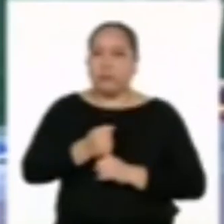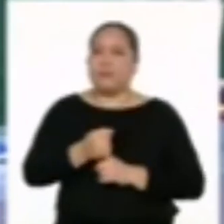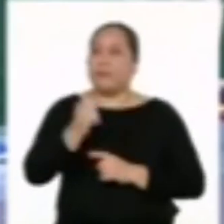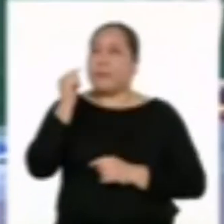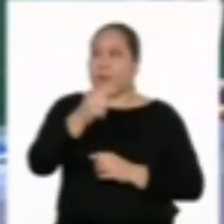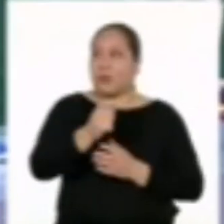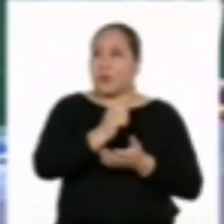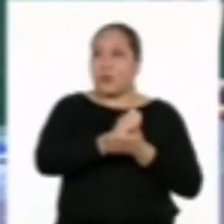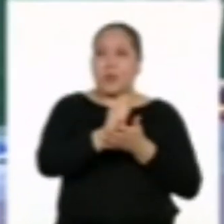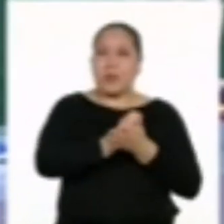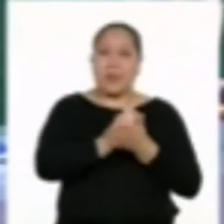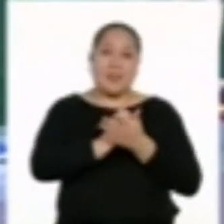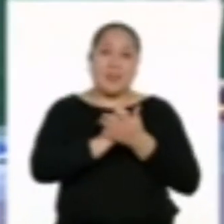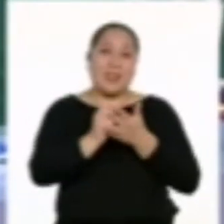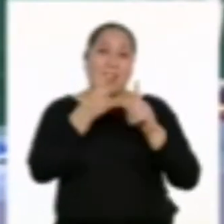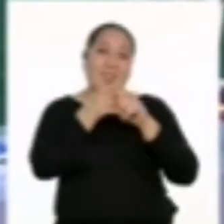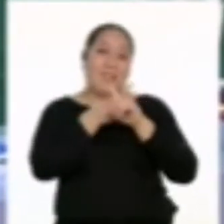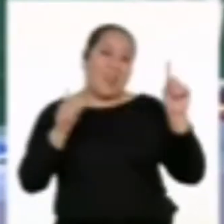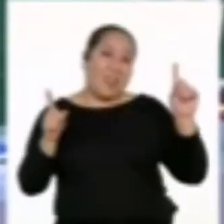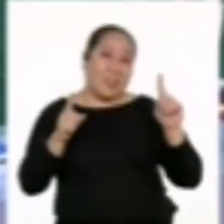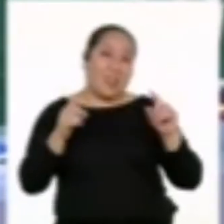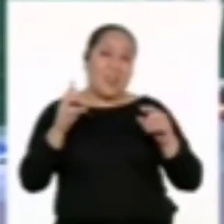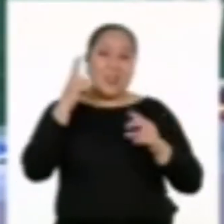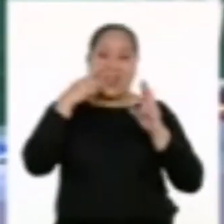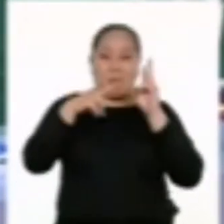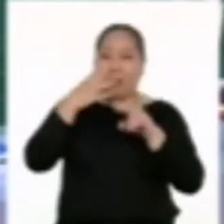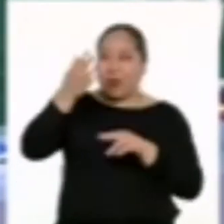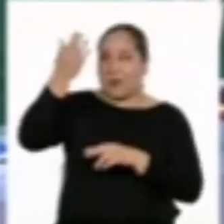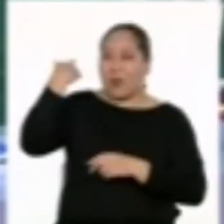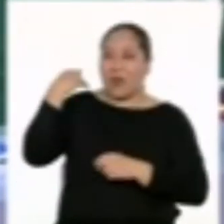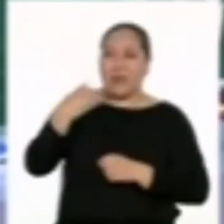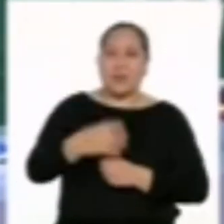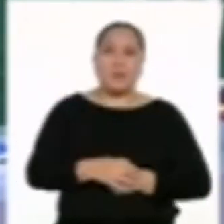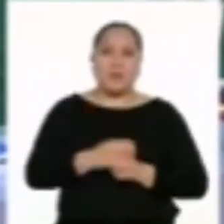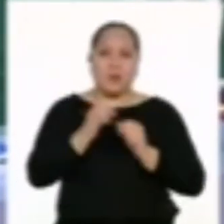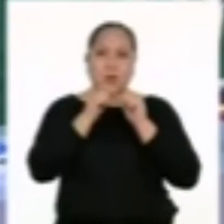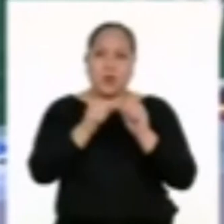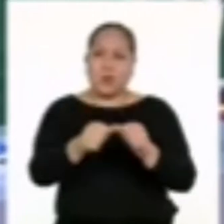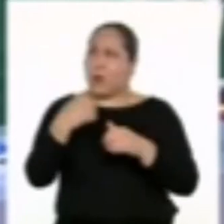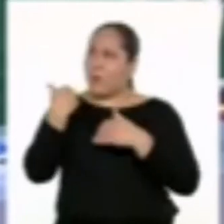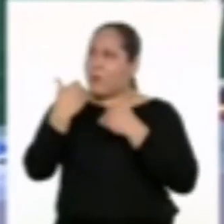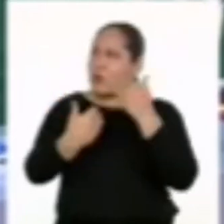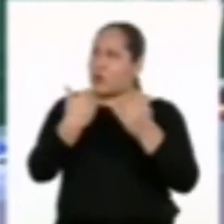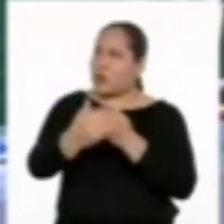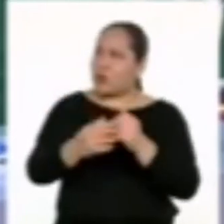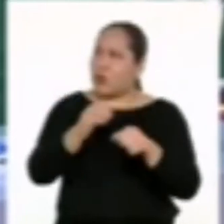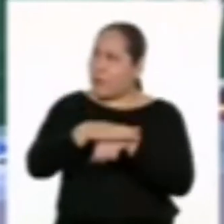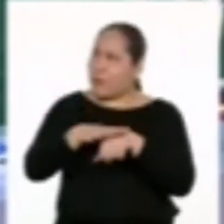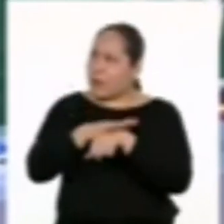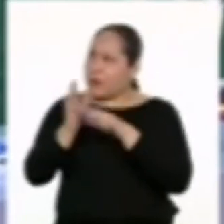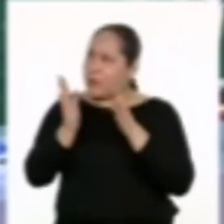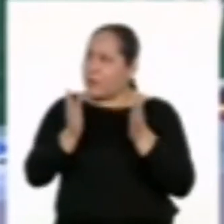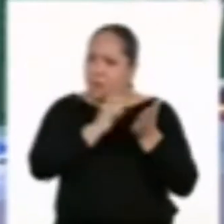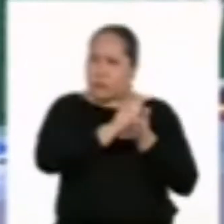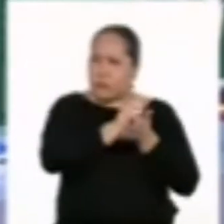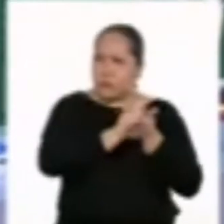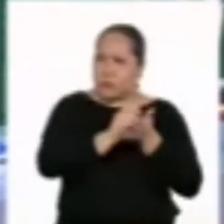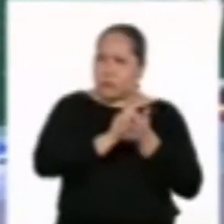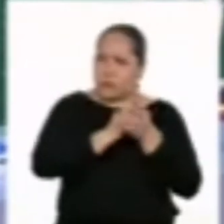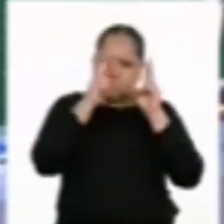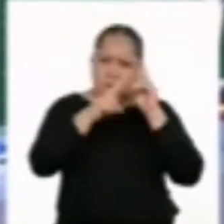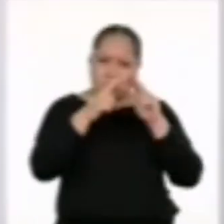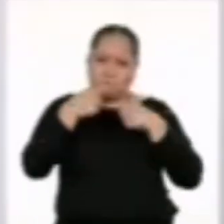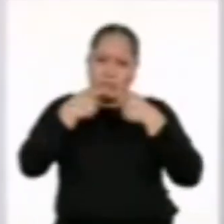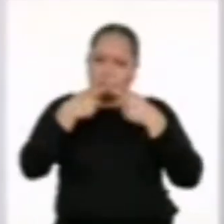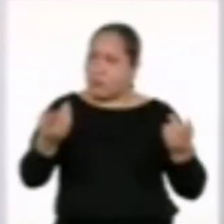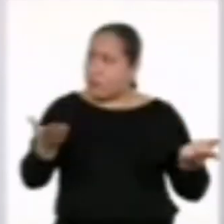Definitivamente es un texto distinto a los que hemos estado viendo antes. ¿Seguiremos también el proceso de planificación, textualización, revisión